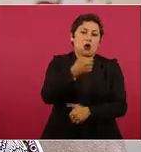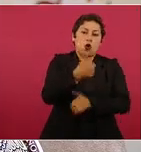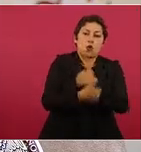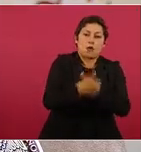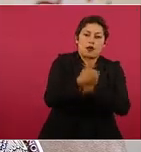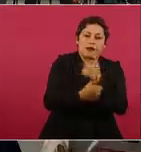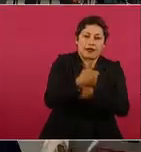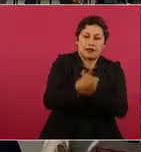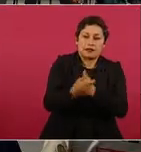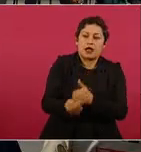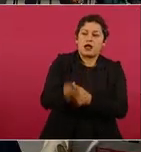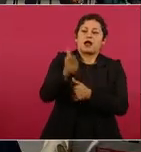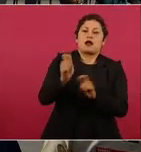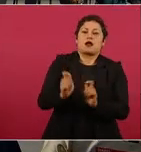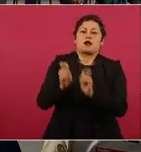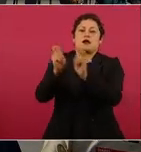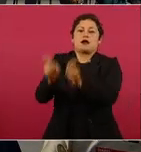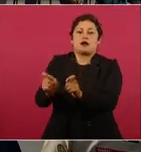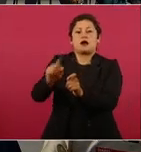sucesivos hasta terminar el sexenio